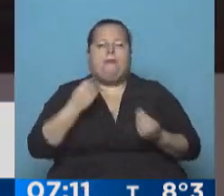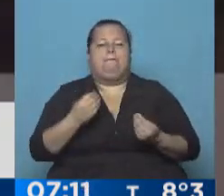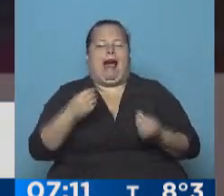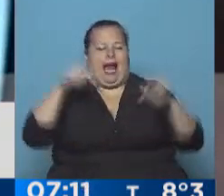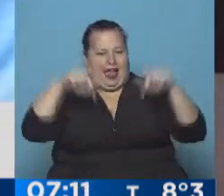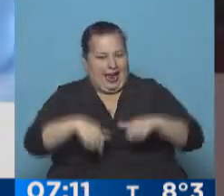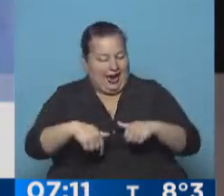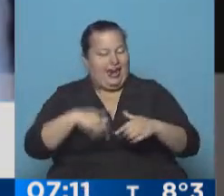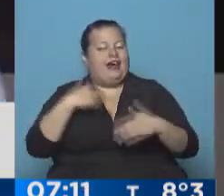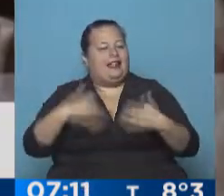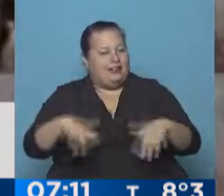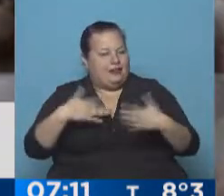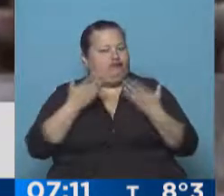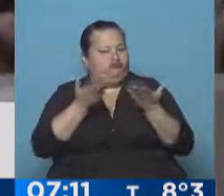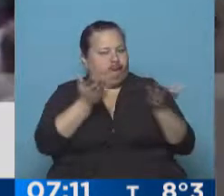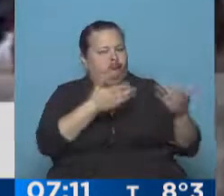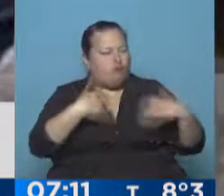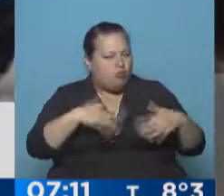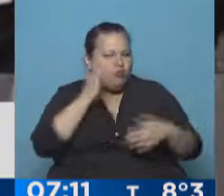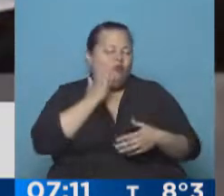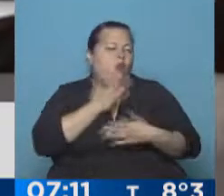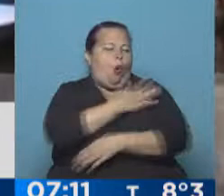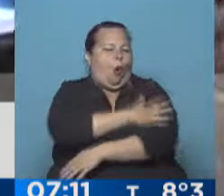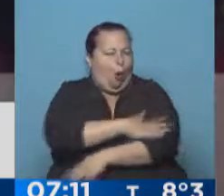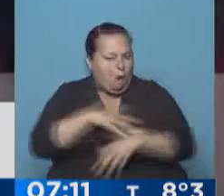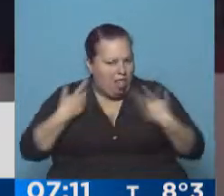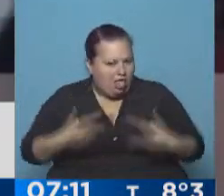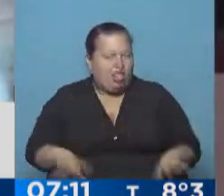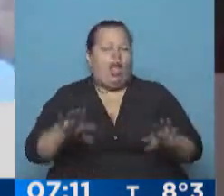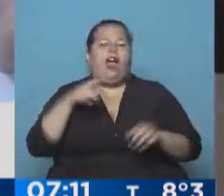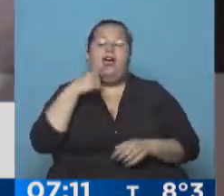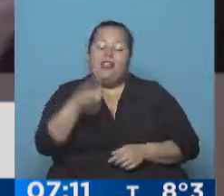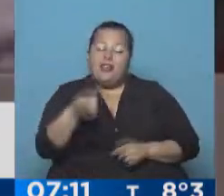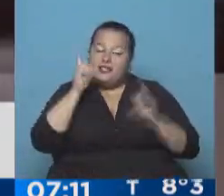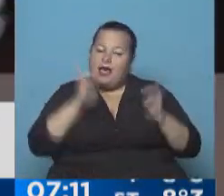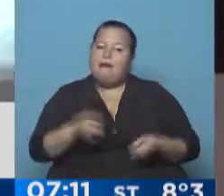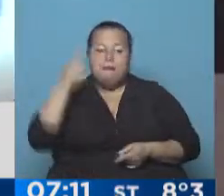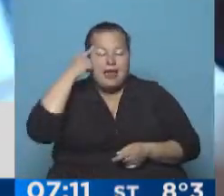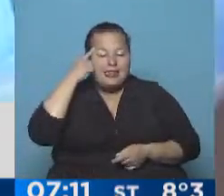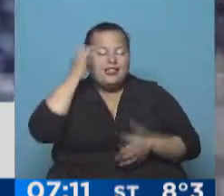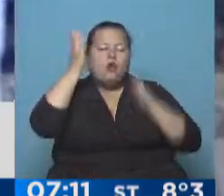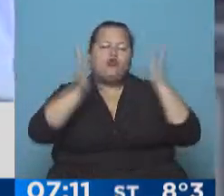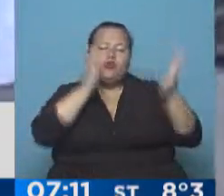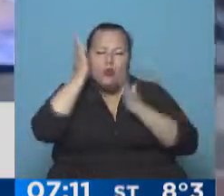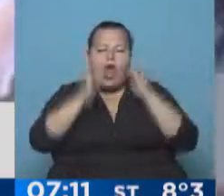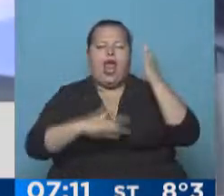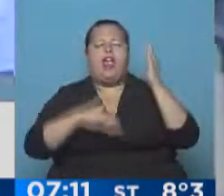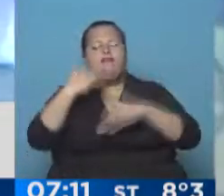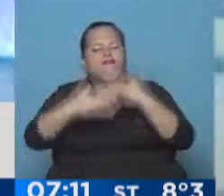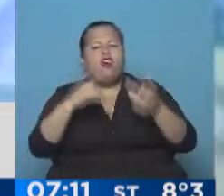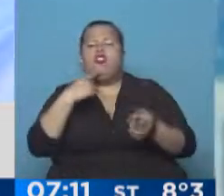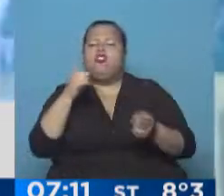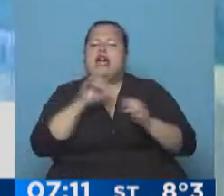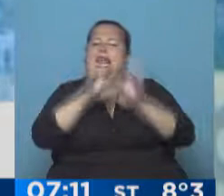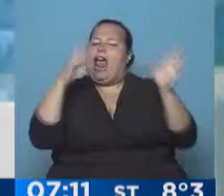acá. Hubo mucha generosidad, mucha humildad y recordó apostando al sueño, a la construcción, sin dar